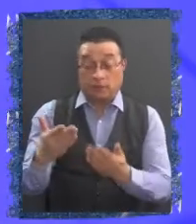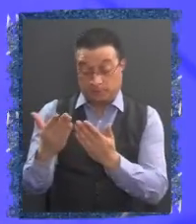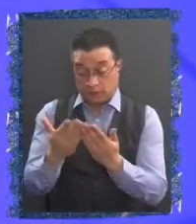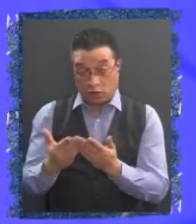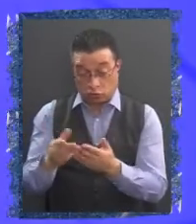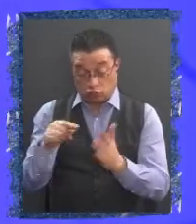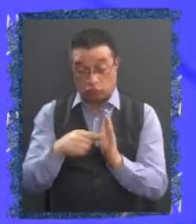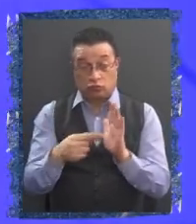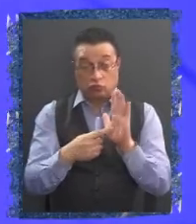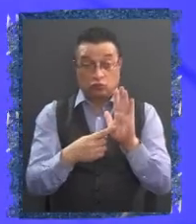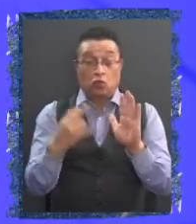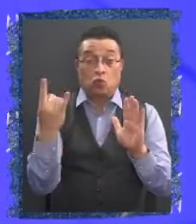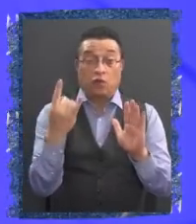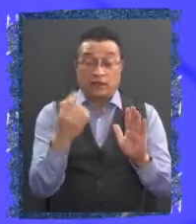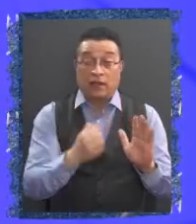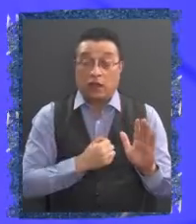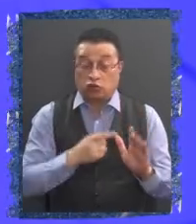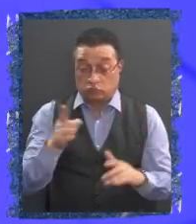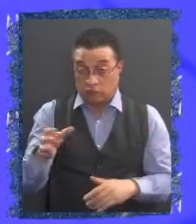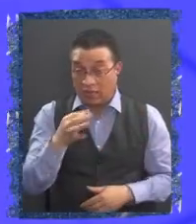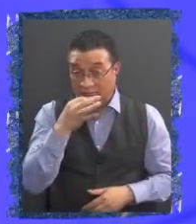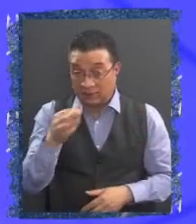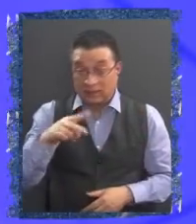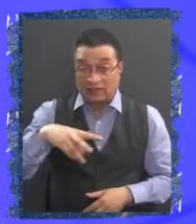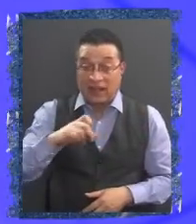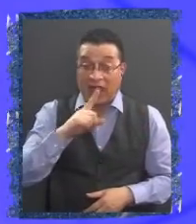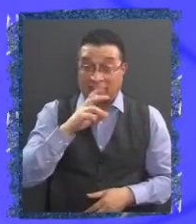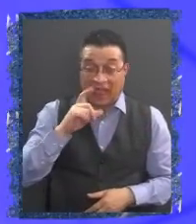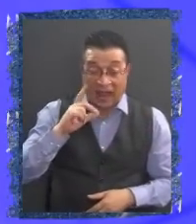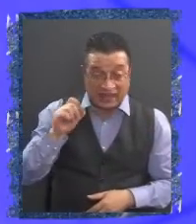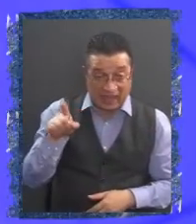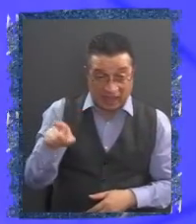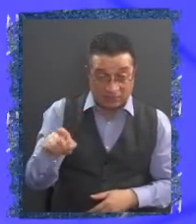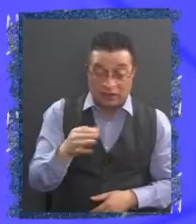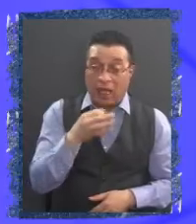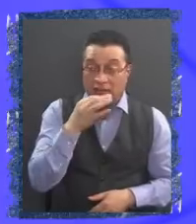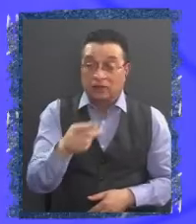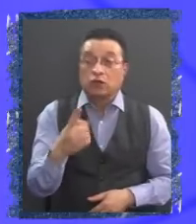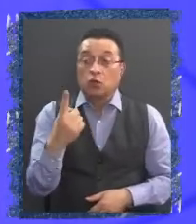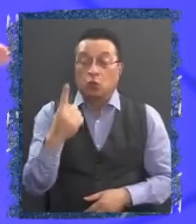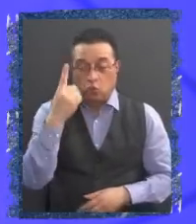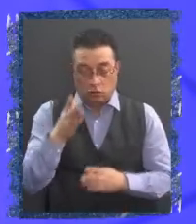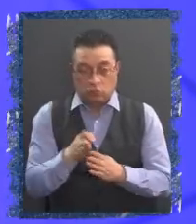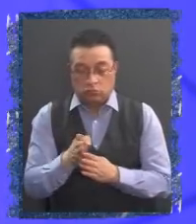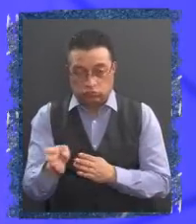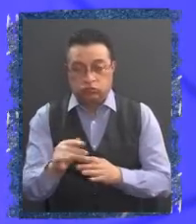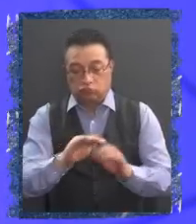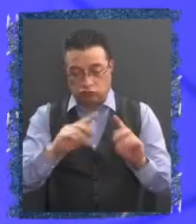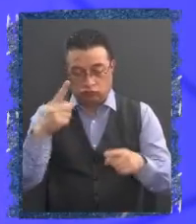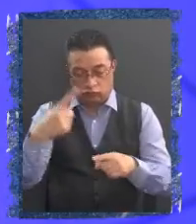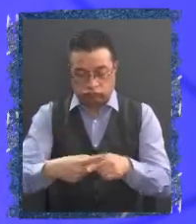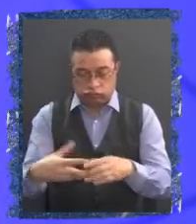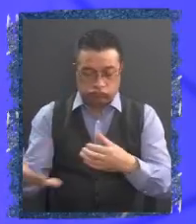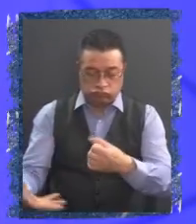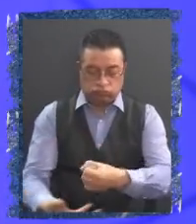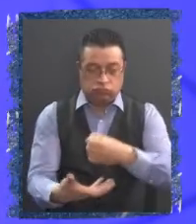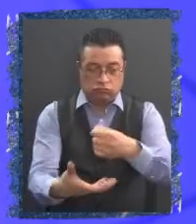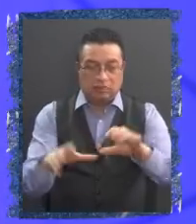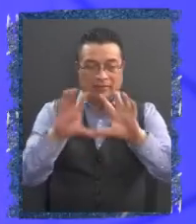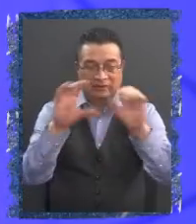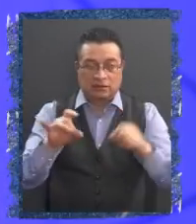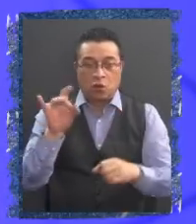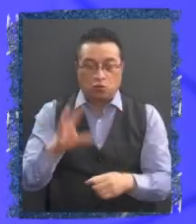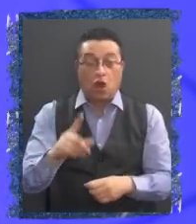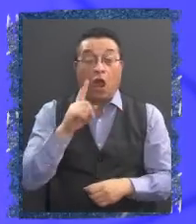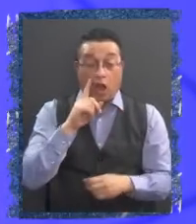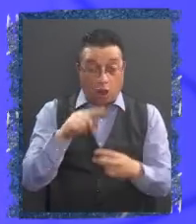Universidad Católica, al cual hace referencia Natalia, dice que una opción es mancomunar los fondos en un sistema único, pero habla de otras dos